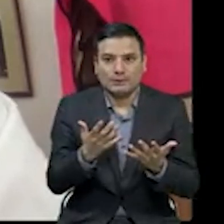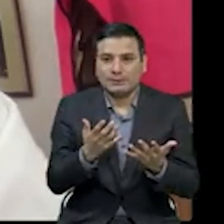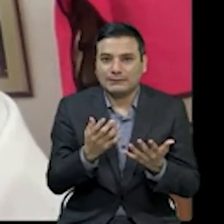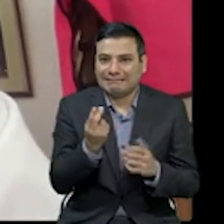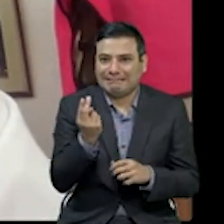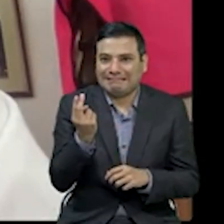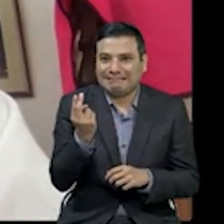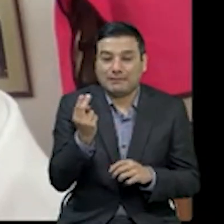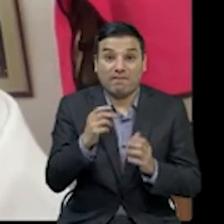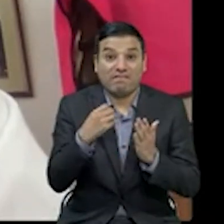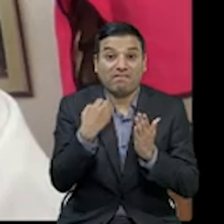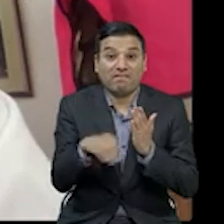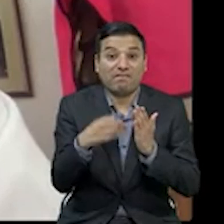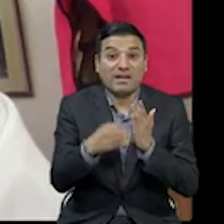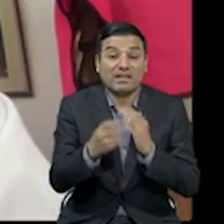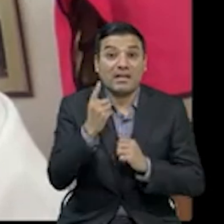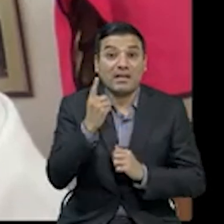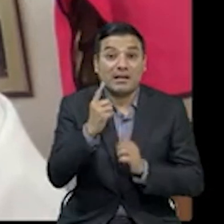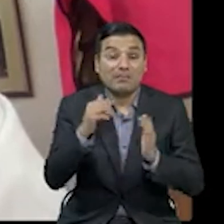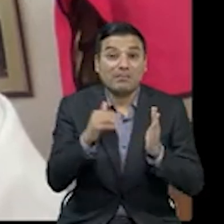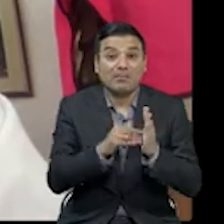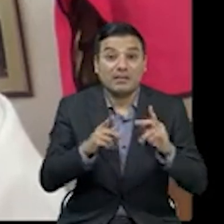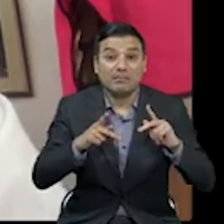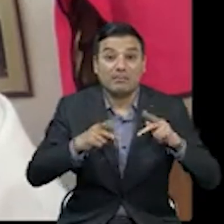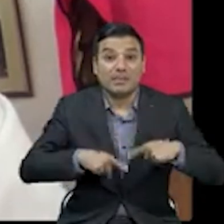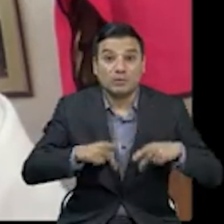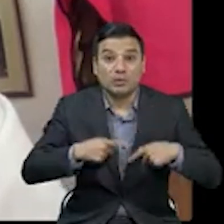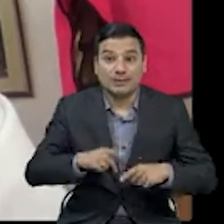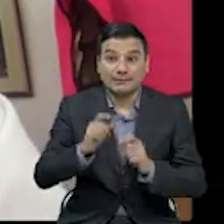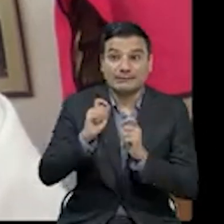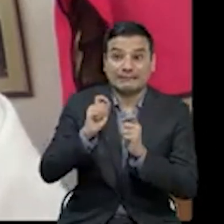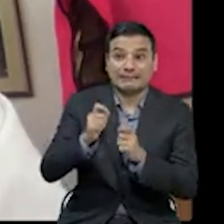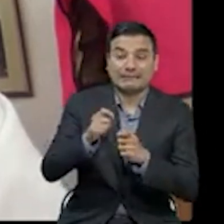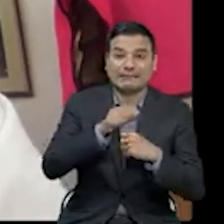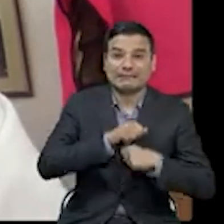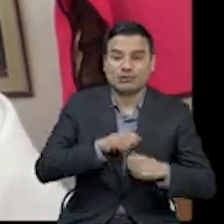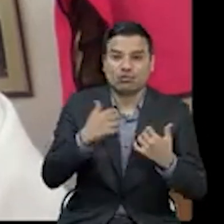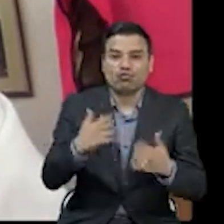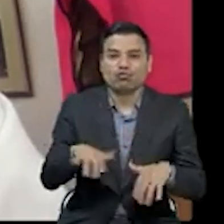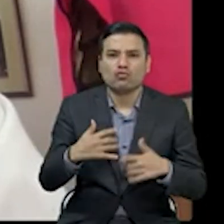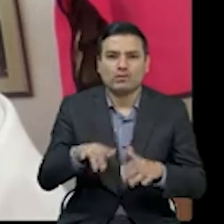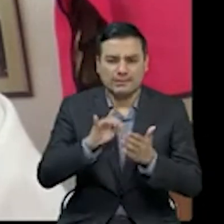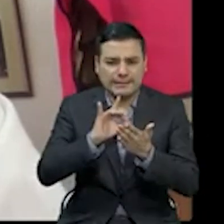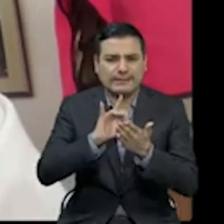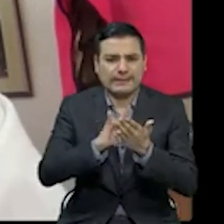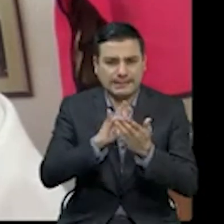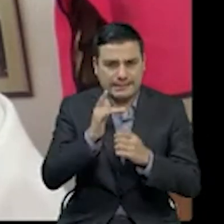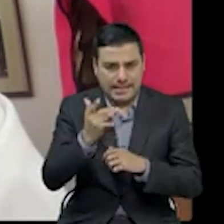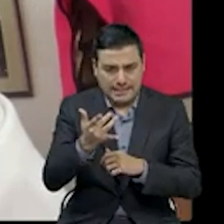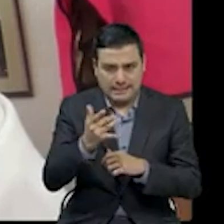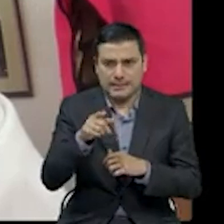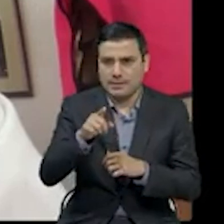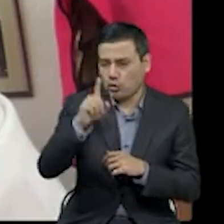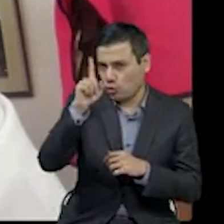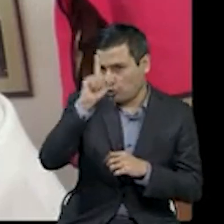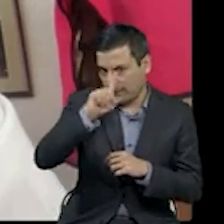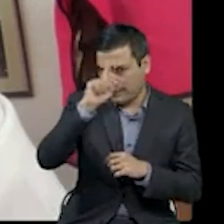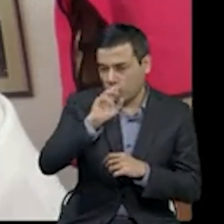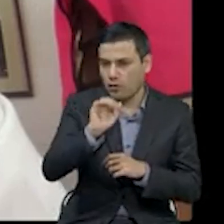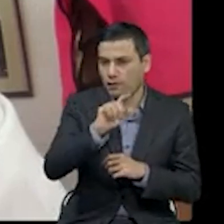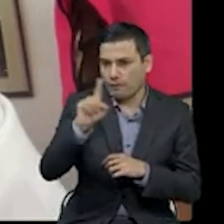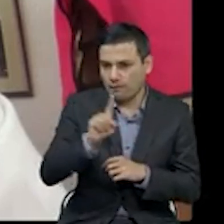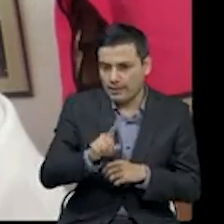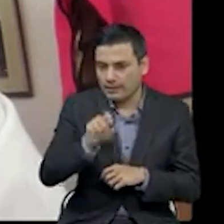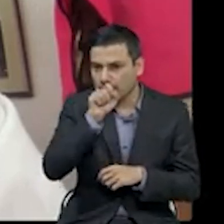cerca de 1,000 personas para que puedan atender esas funciones. Agradezco mucho los informes que nos presentó el consejero Martín Faz y